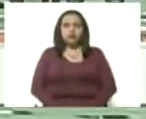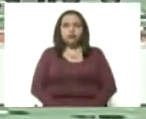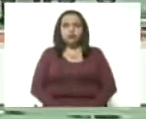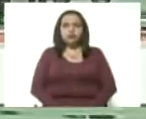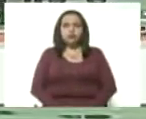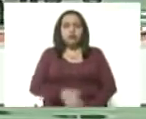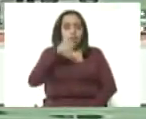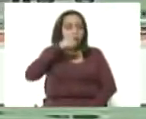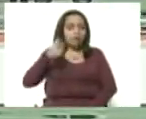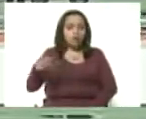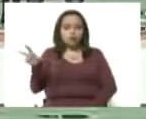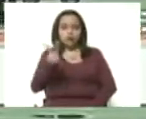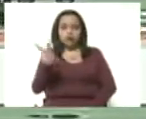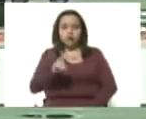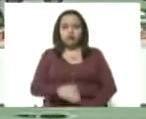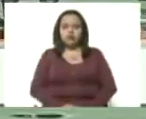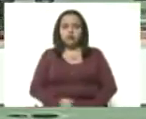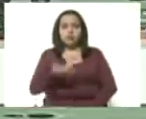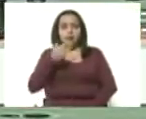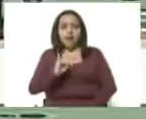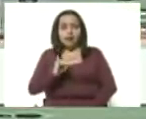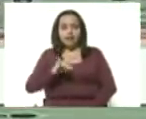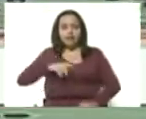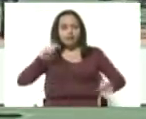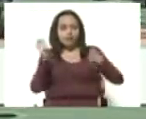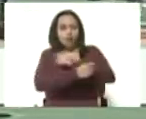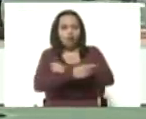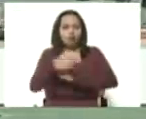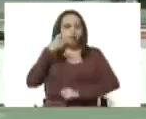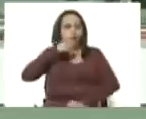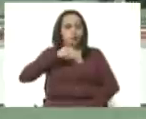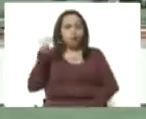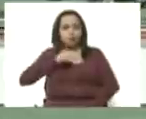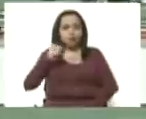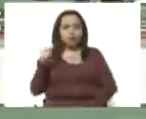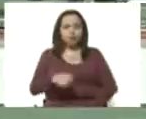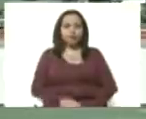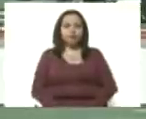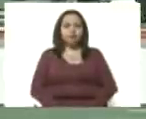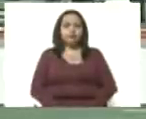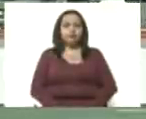al pueblo de Venezuela para hacer una gran reforma policial.